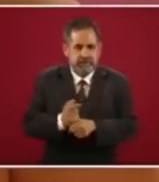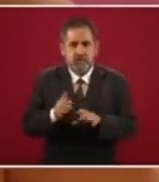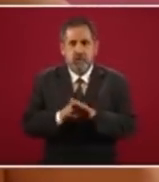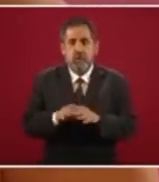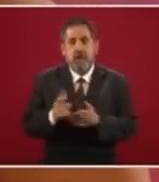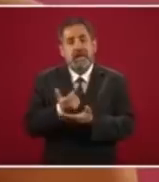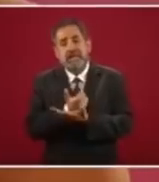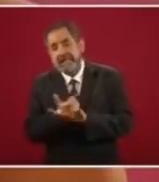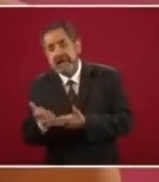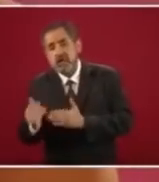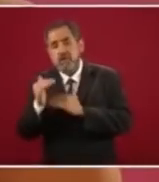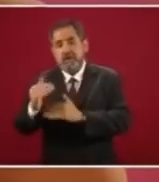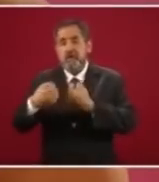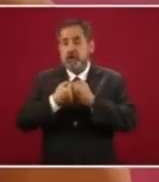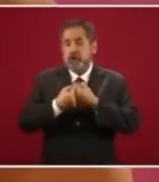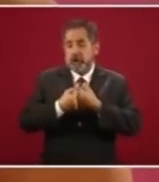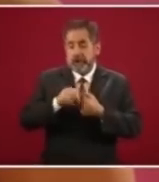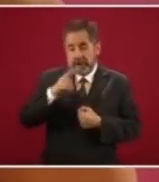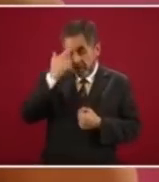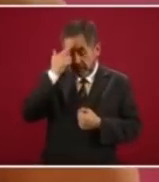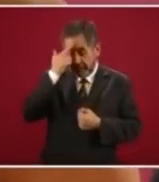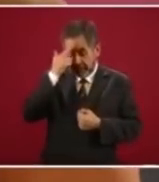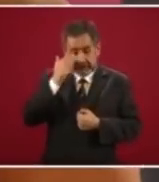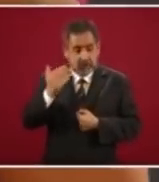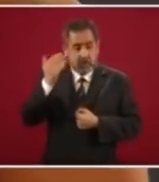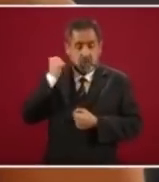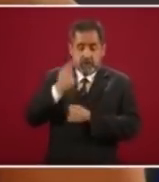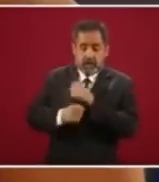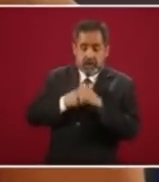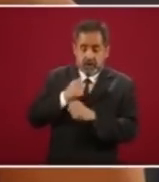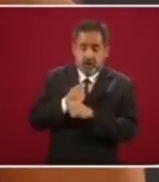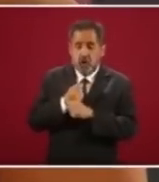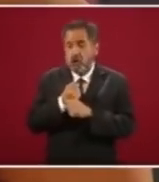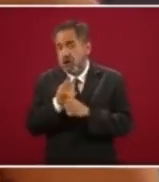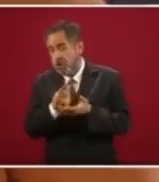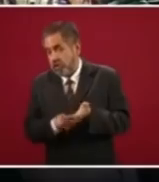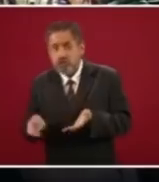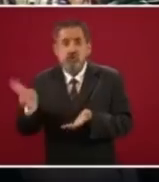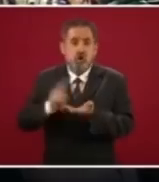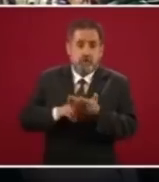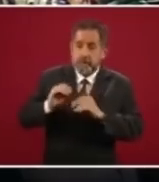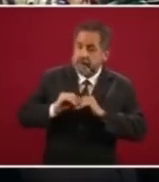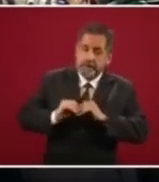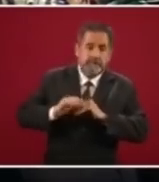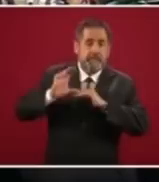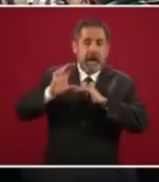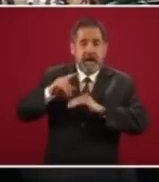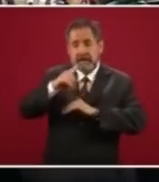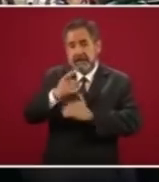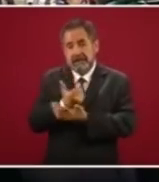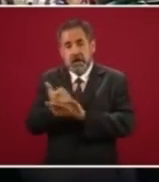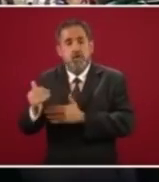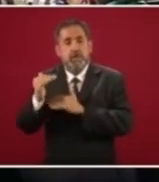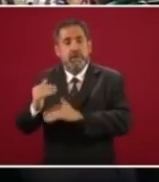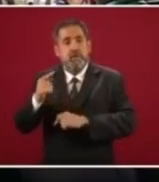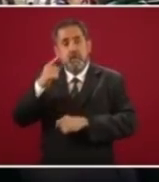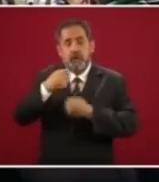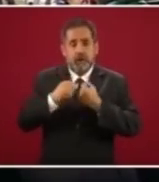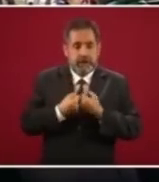salario mínimo en la frontera, que recordaremos el año pasado se duplicó y que en ese este tipo, sobre